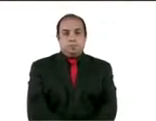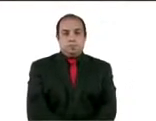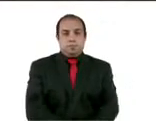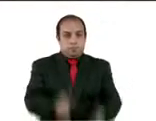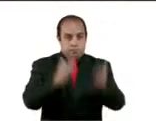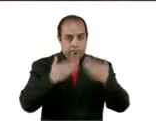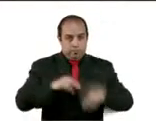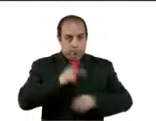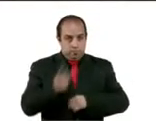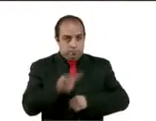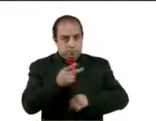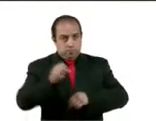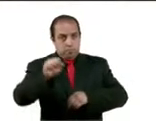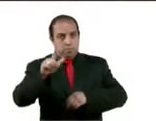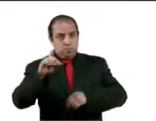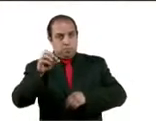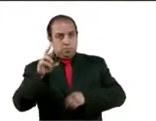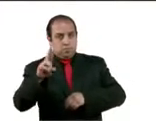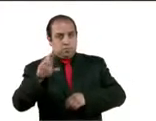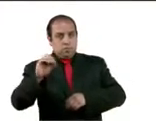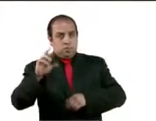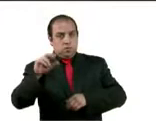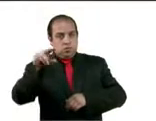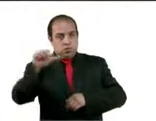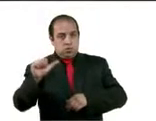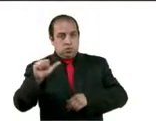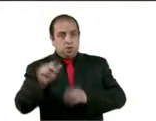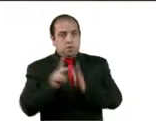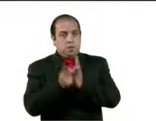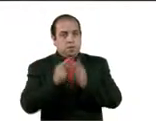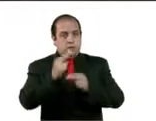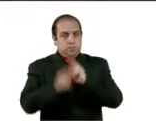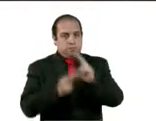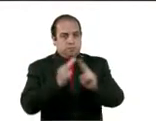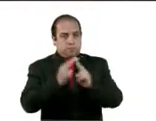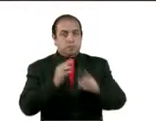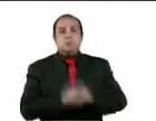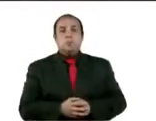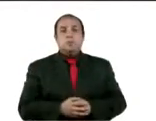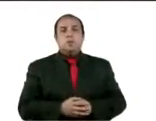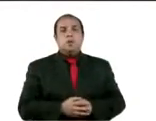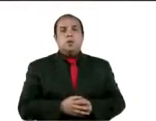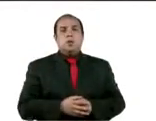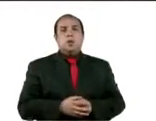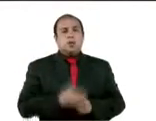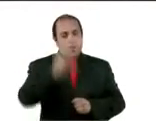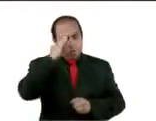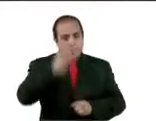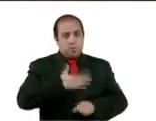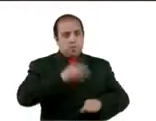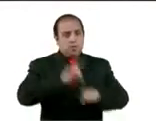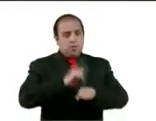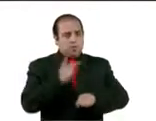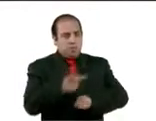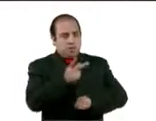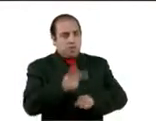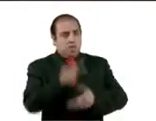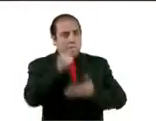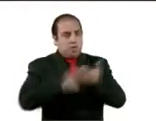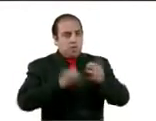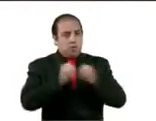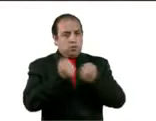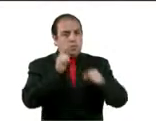Continuemos con la pregunta de Salvador Corona del Universal. Buenos días a todos. Quisiera preguntarle primero a los programas